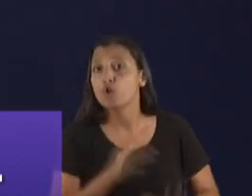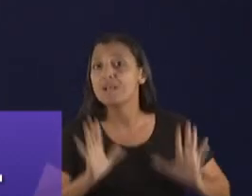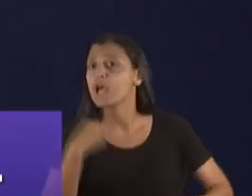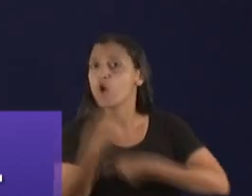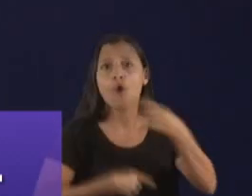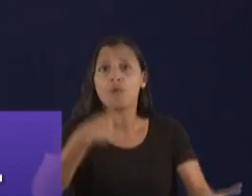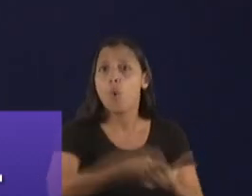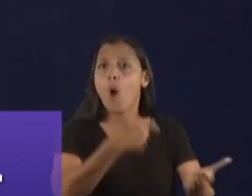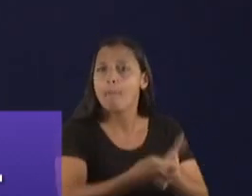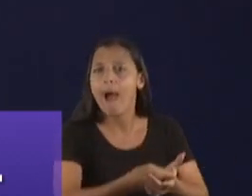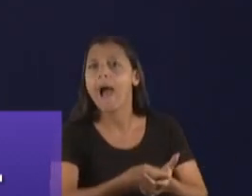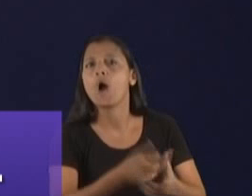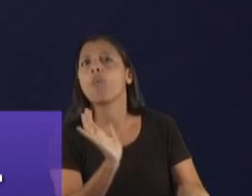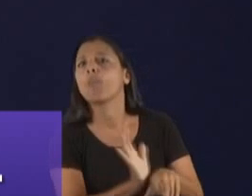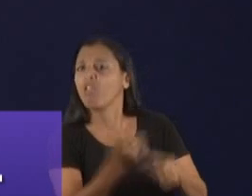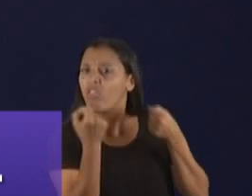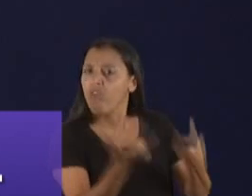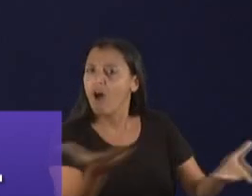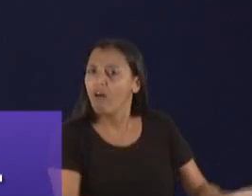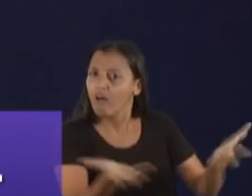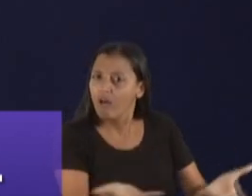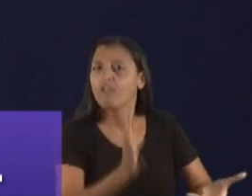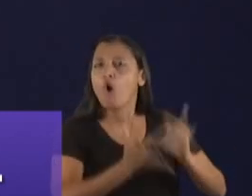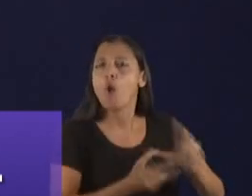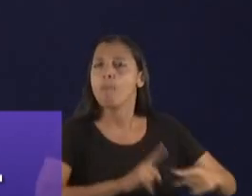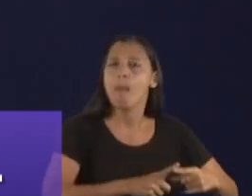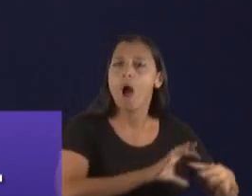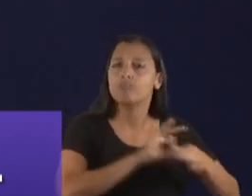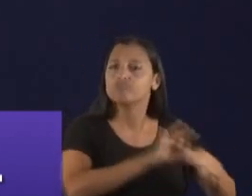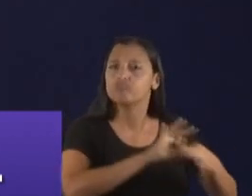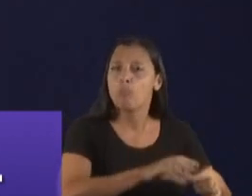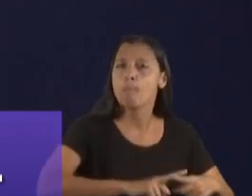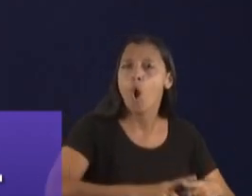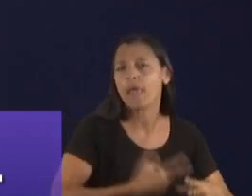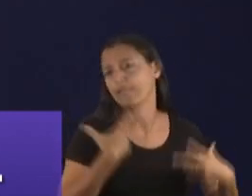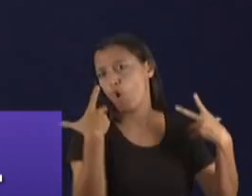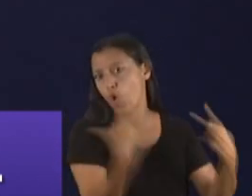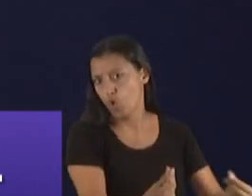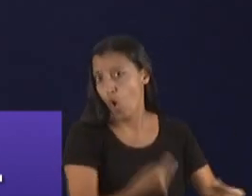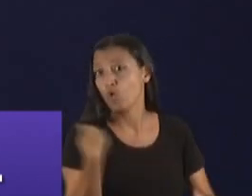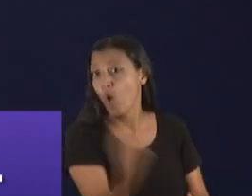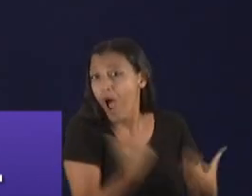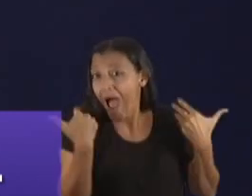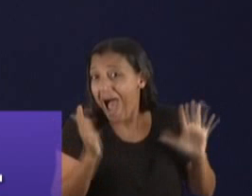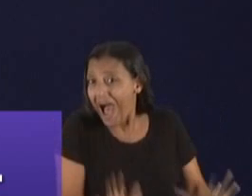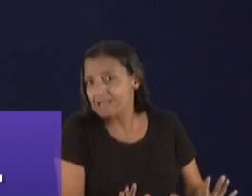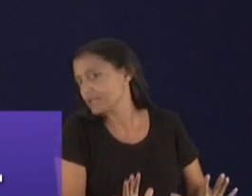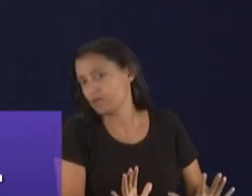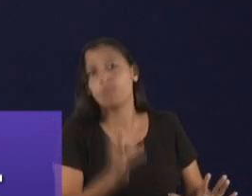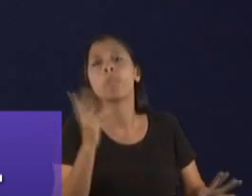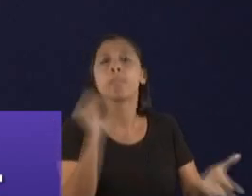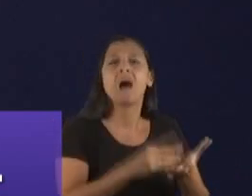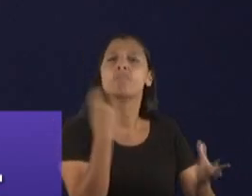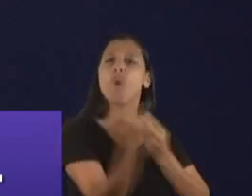financiando ni rosca política, ni lugares donde se paguen favores políticos, ni donde haya cientos o decenas de puestos